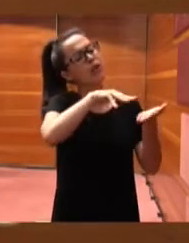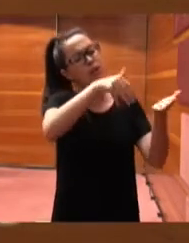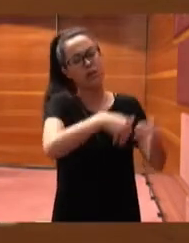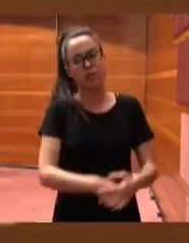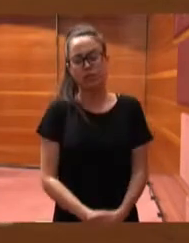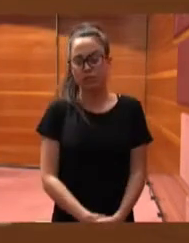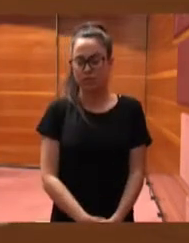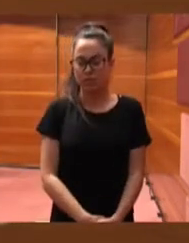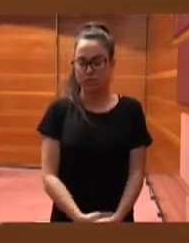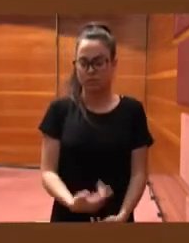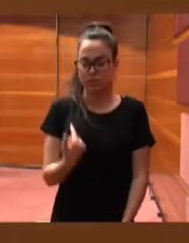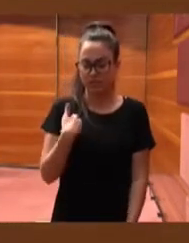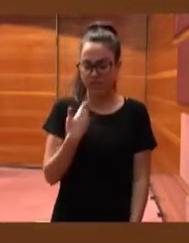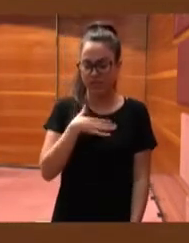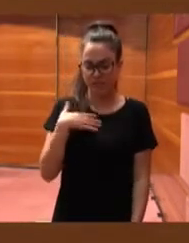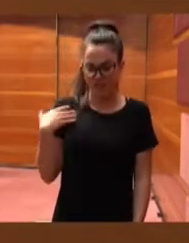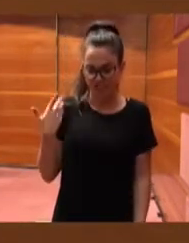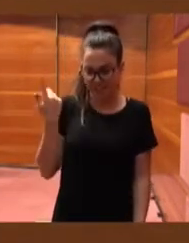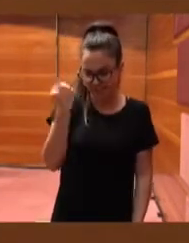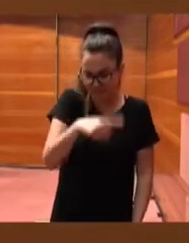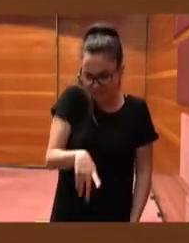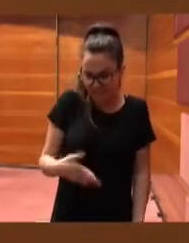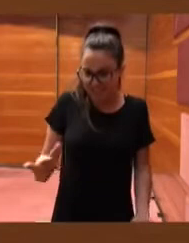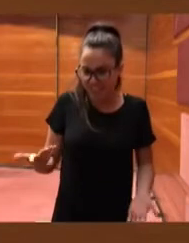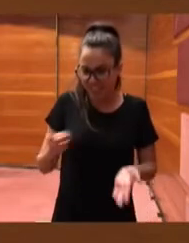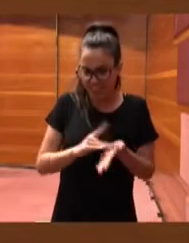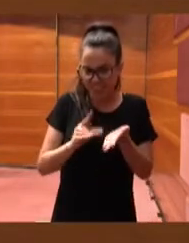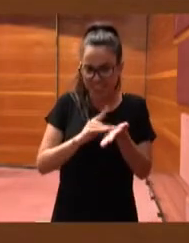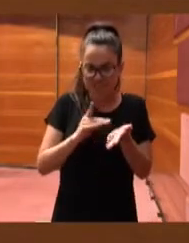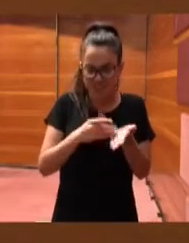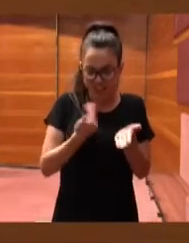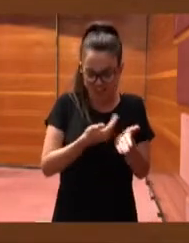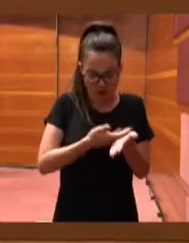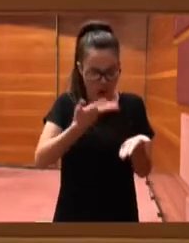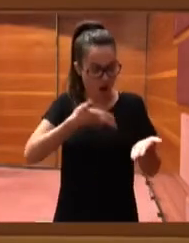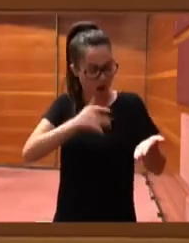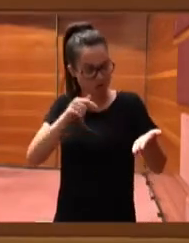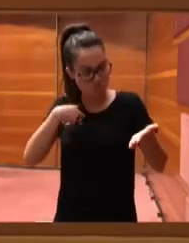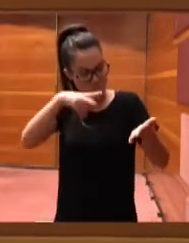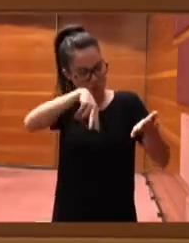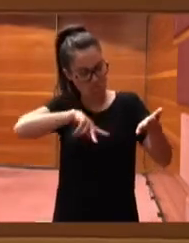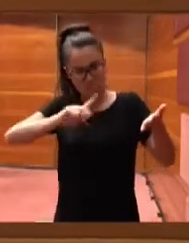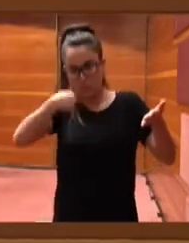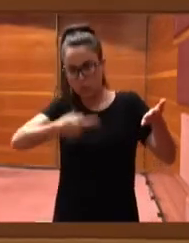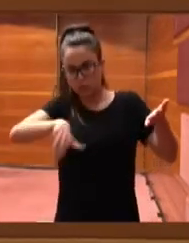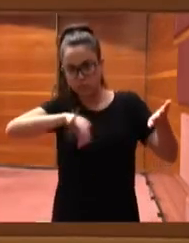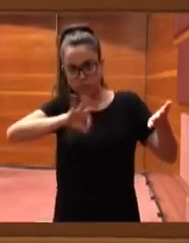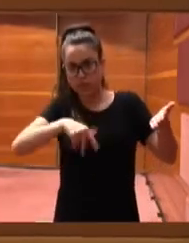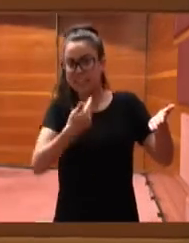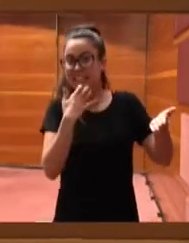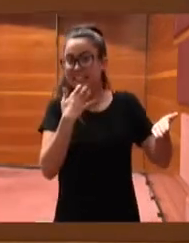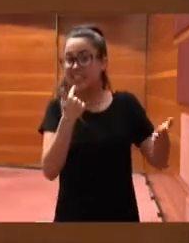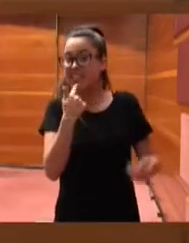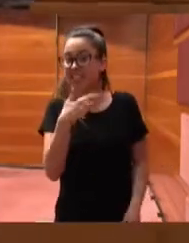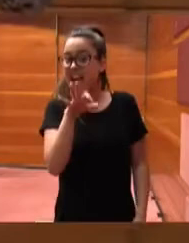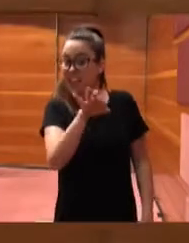Porque yo quiero actuar en conocimiento de causa. Yo quiero tomar mis propias decisiones. Y esos datos los tiene que tener. No